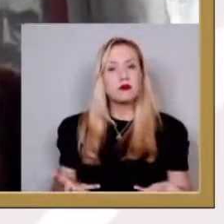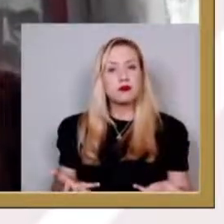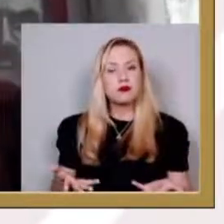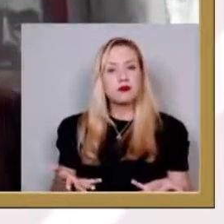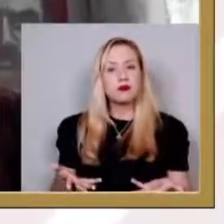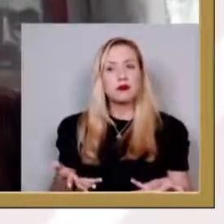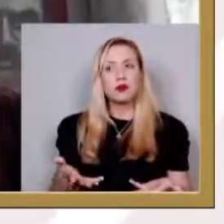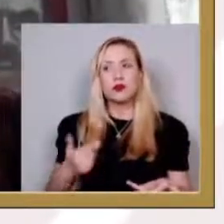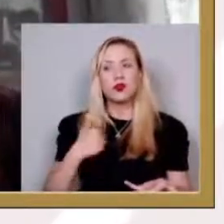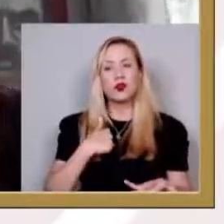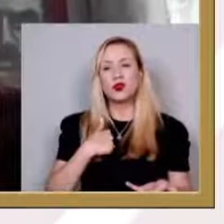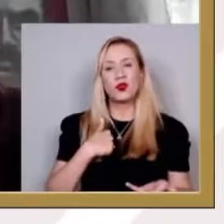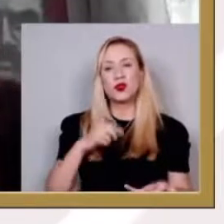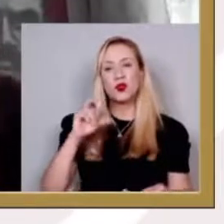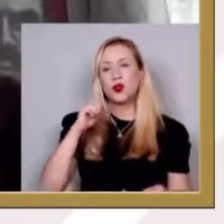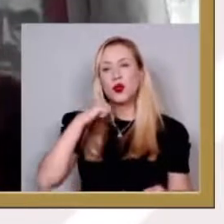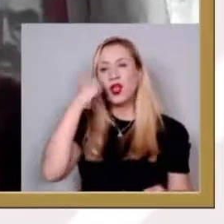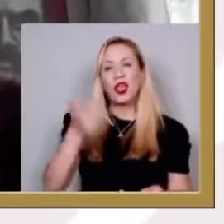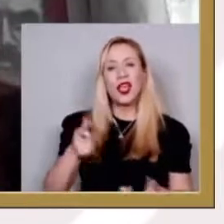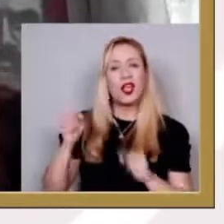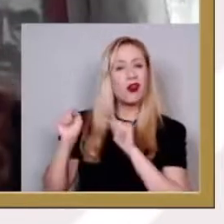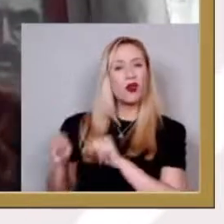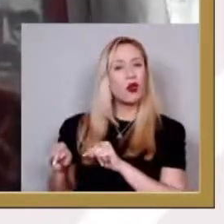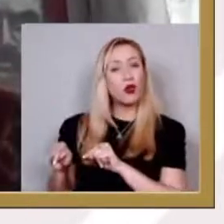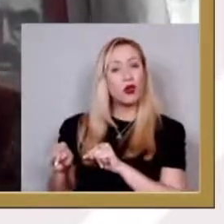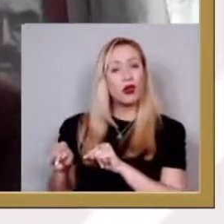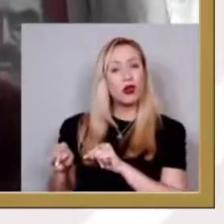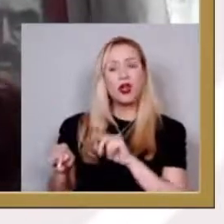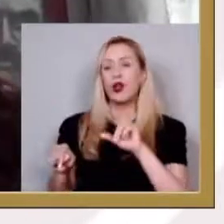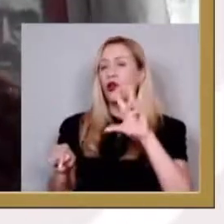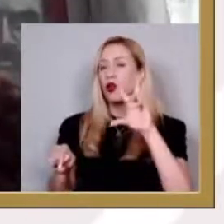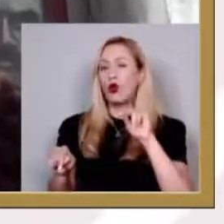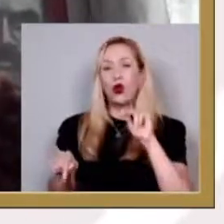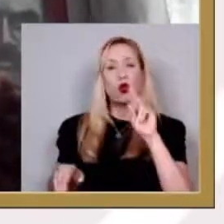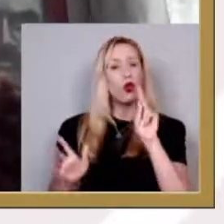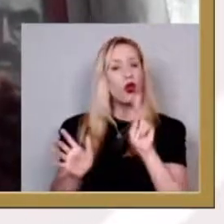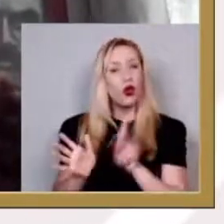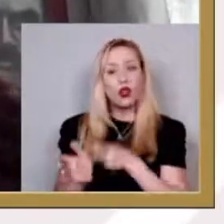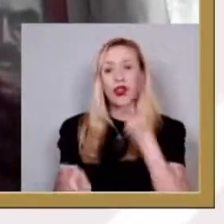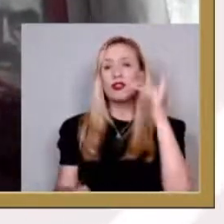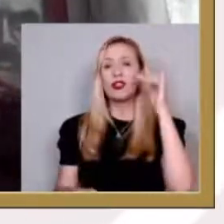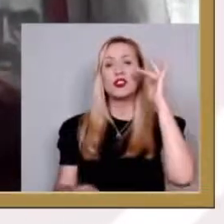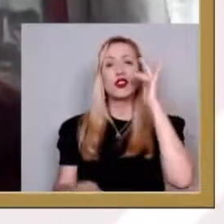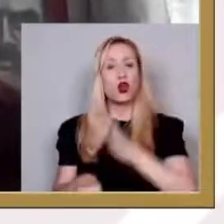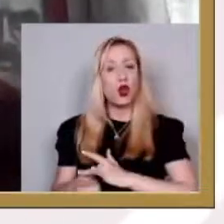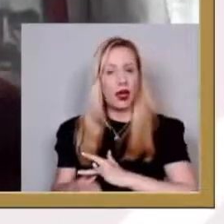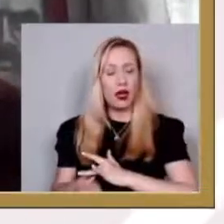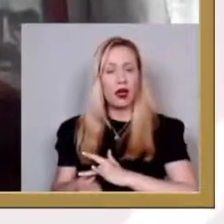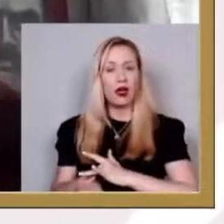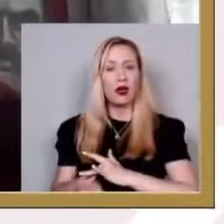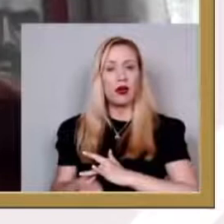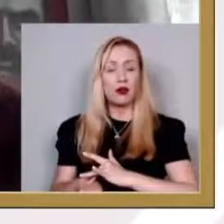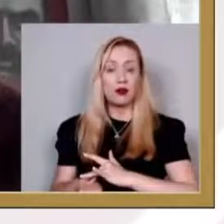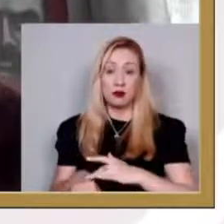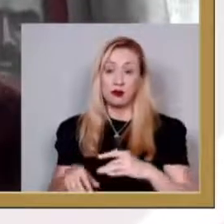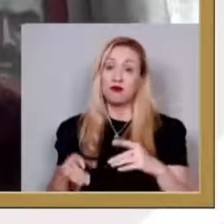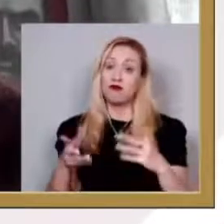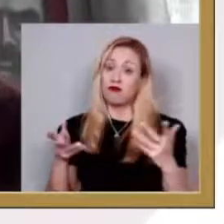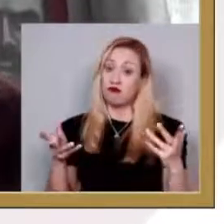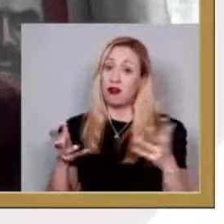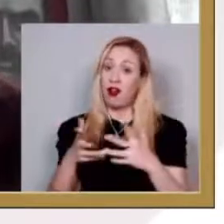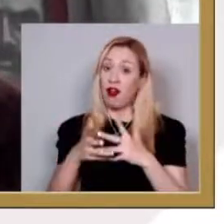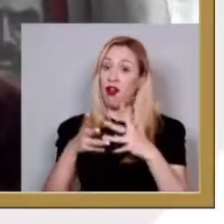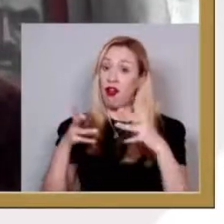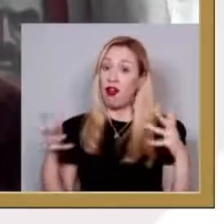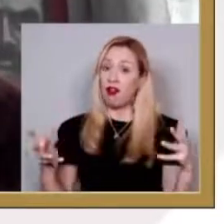no queremos, sino que no debemos volver. Tenemos un buen trabajo y vaya que para los que van a durar más